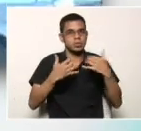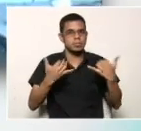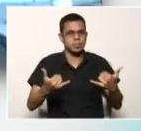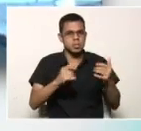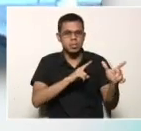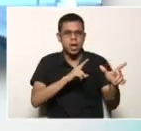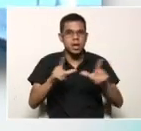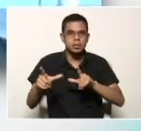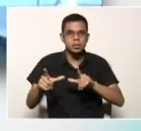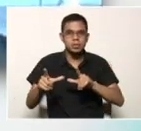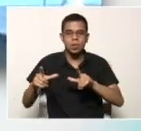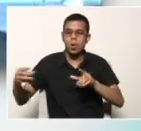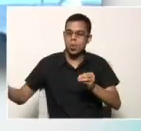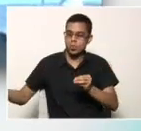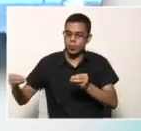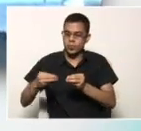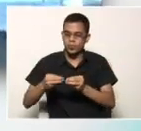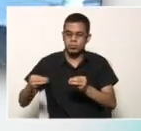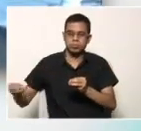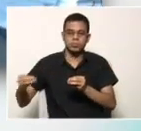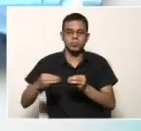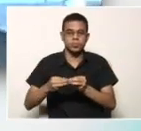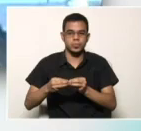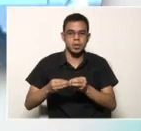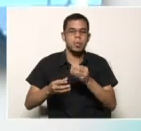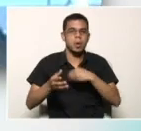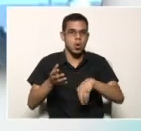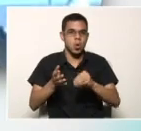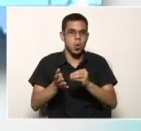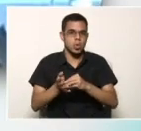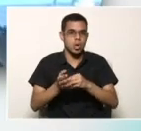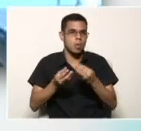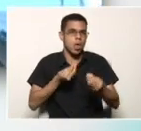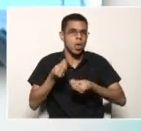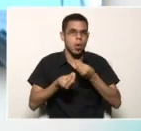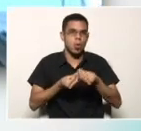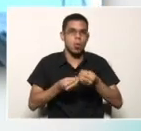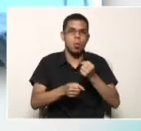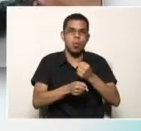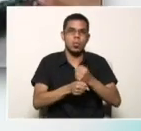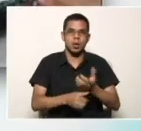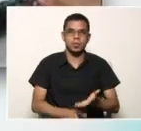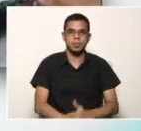a colocar de nuevo y venimos otra vez con el video para que puedan ver cómo funciona la plancha.